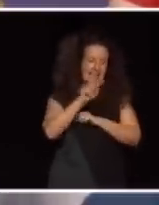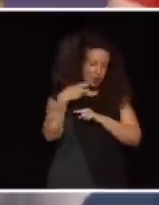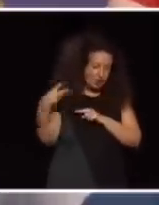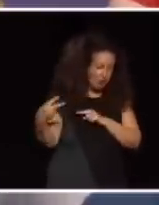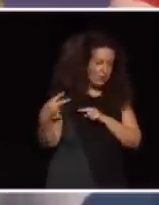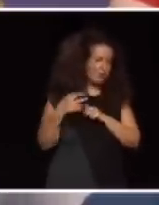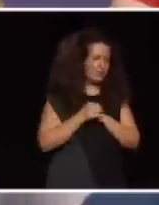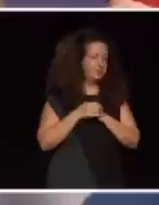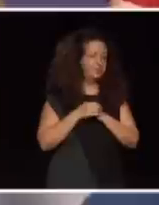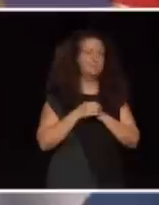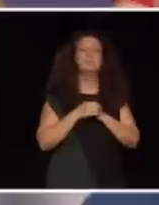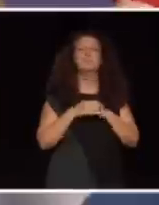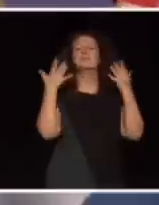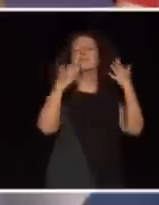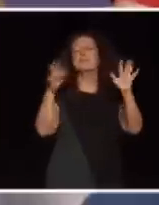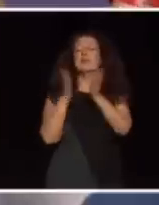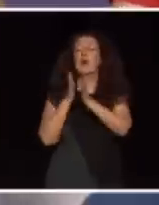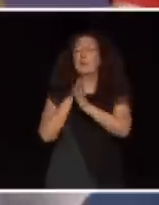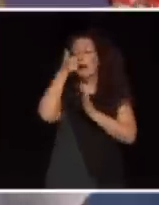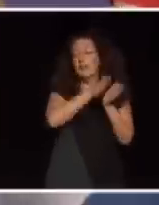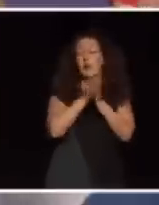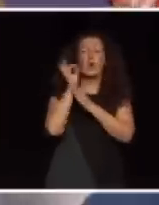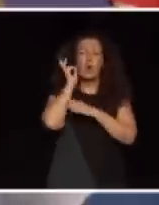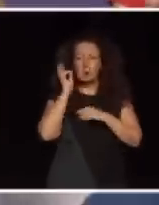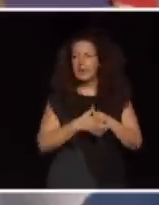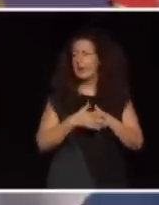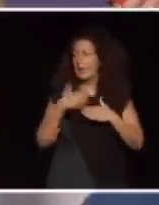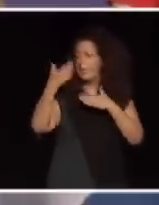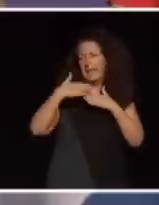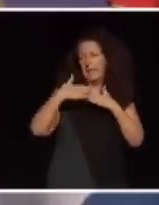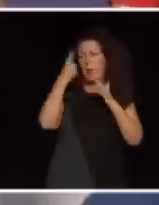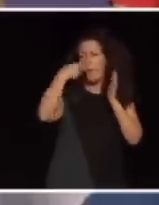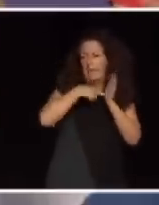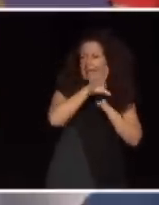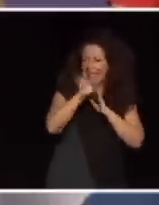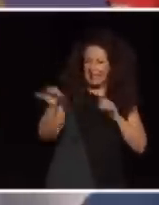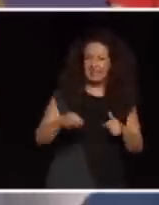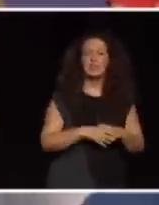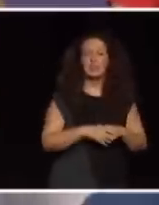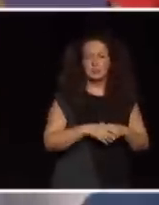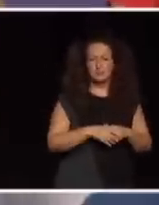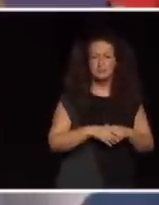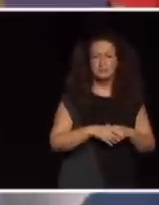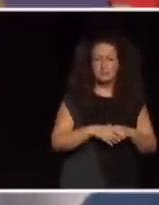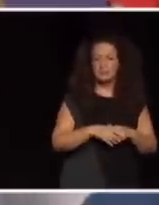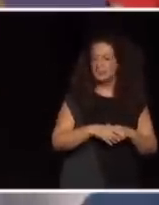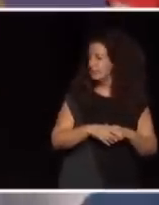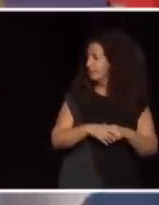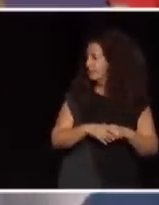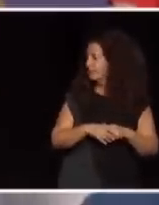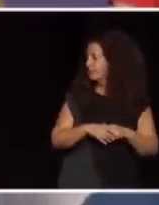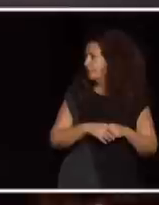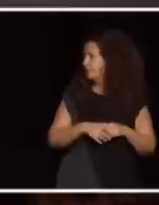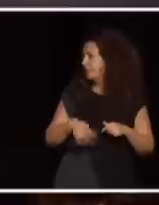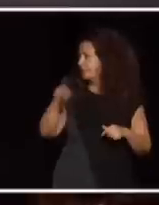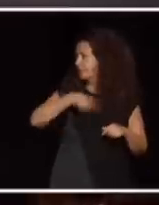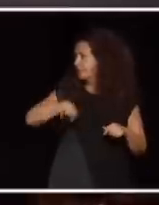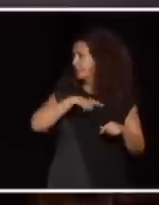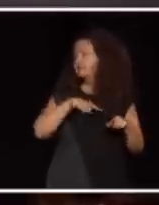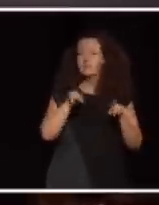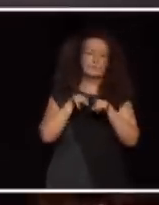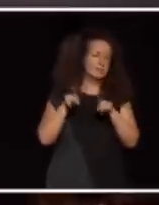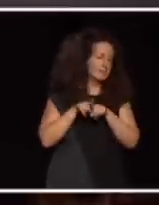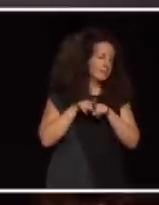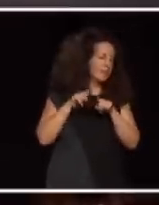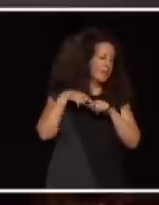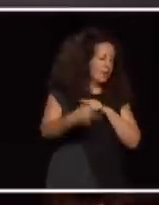y compañeras. Nos parece lo mínimo cuando nuestra gente está pagando altísimos costes como